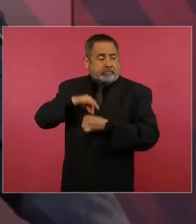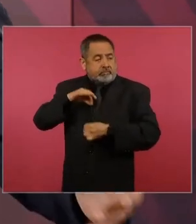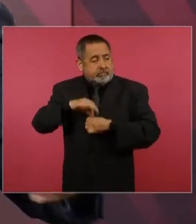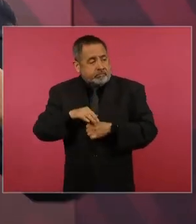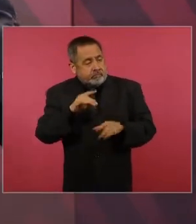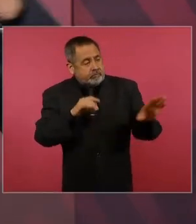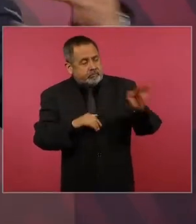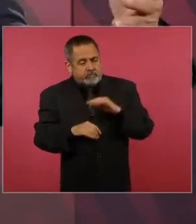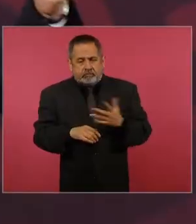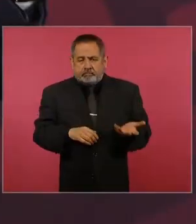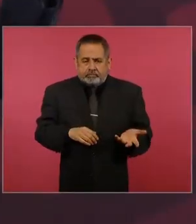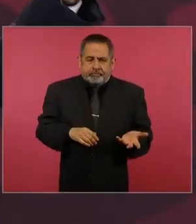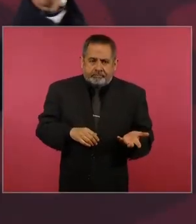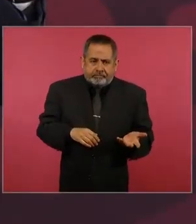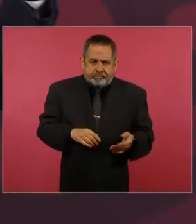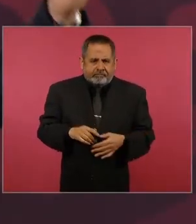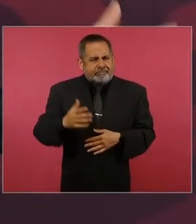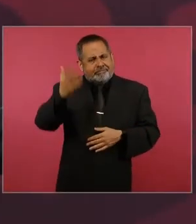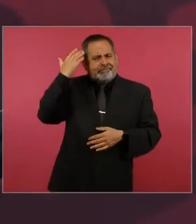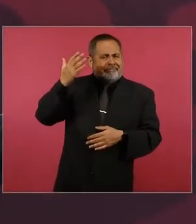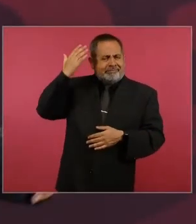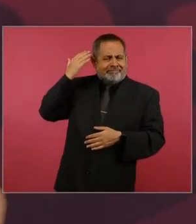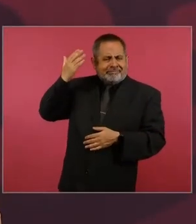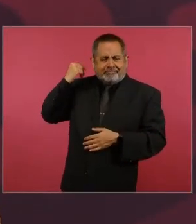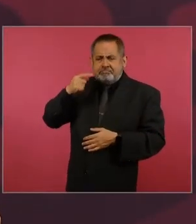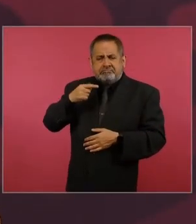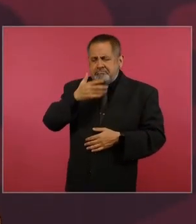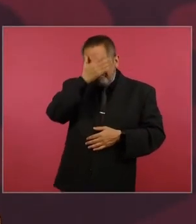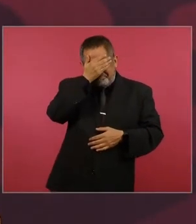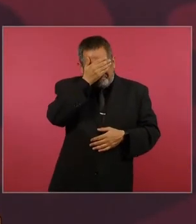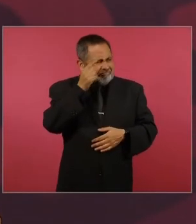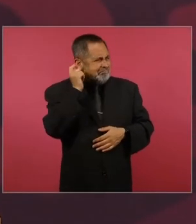también no se sabía para qué era el Poder Judicial.